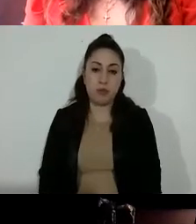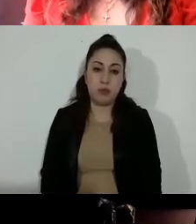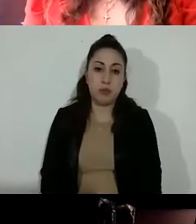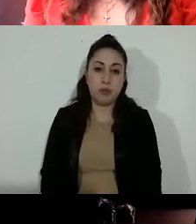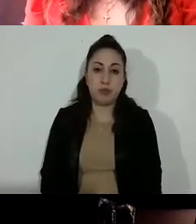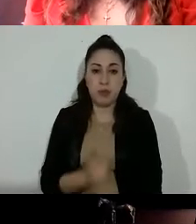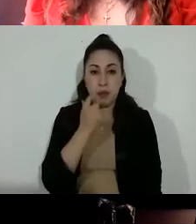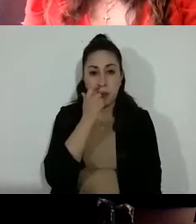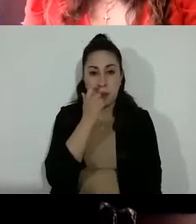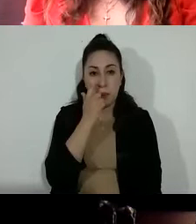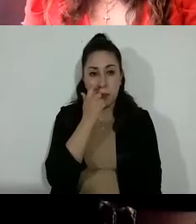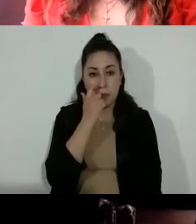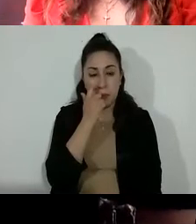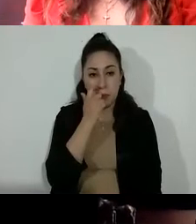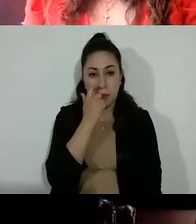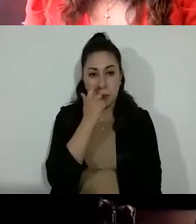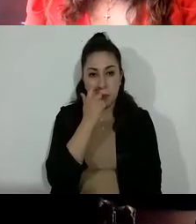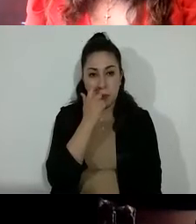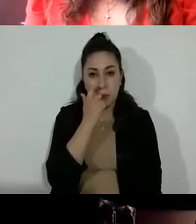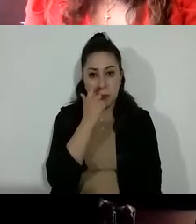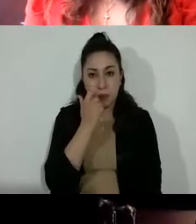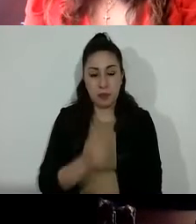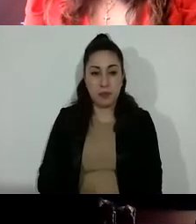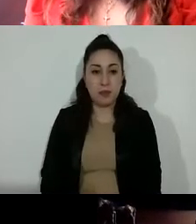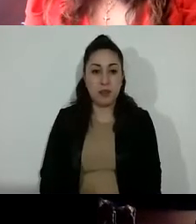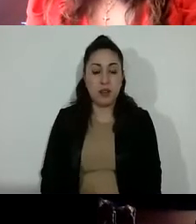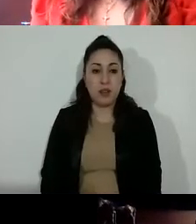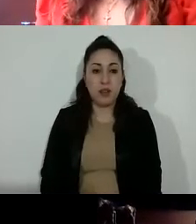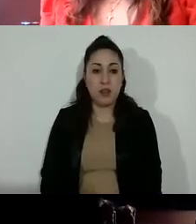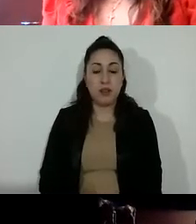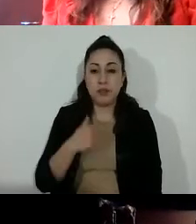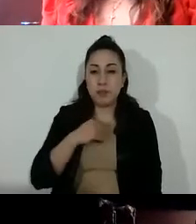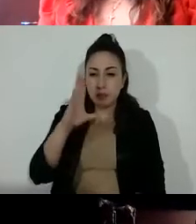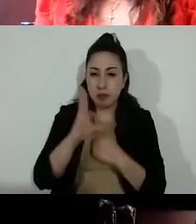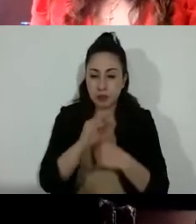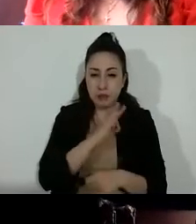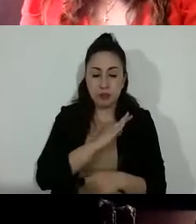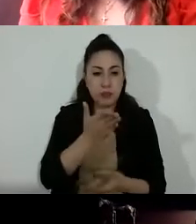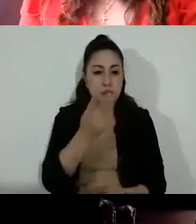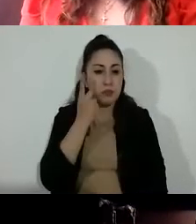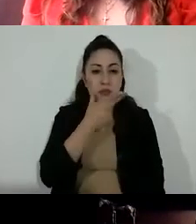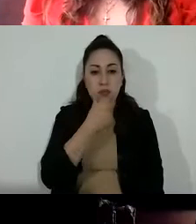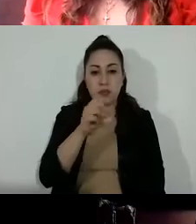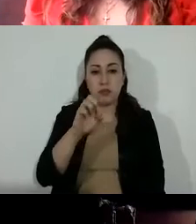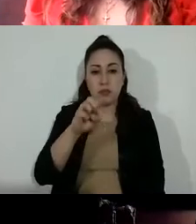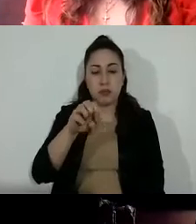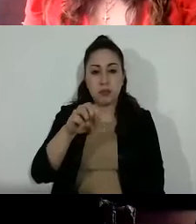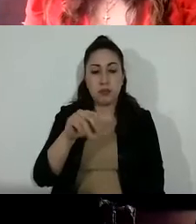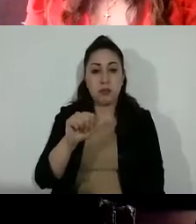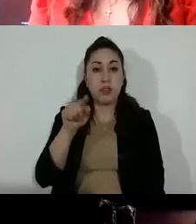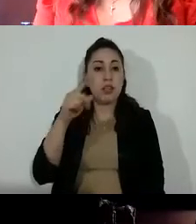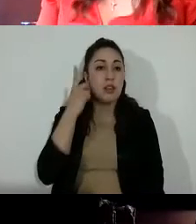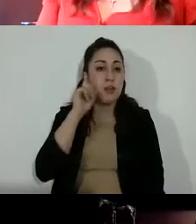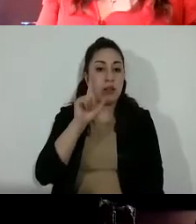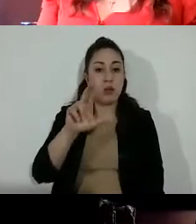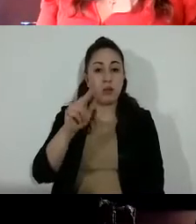Presidente, ¿me permite? Sí, diputado Sesma, adelante. Es que yo comparto lo que dice la diputada